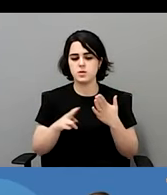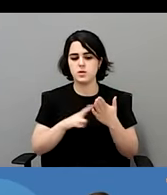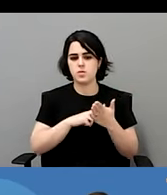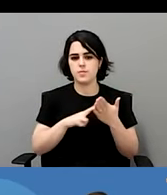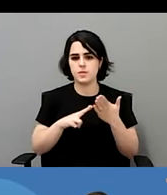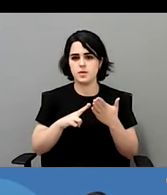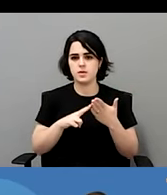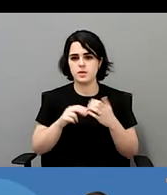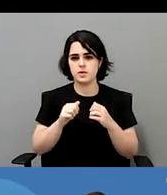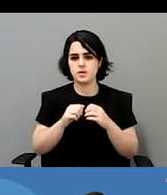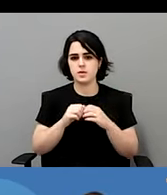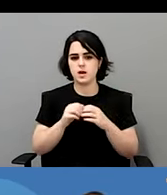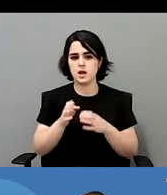convención